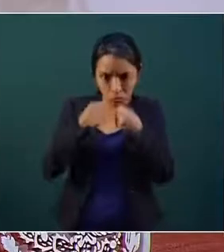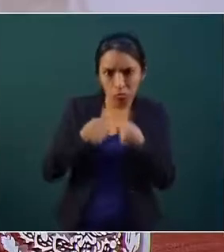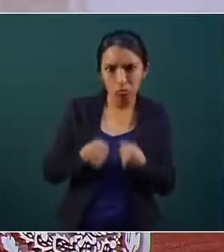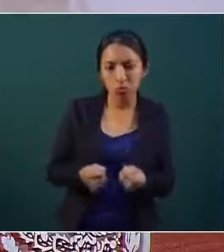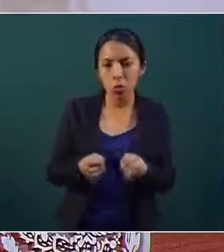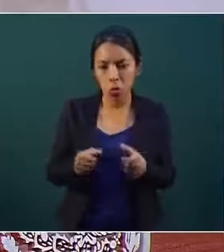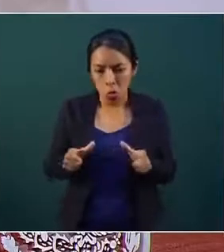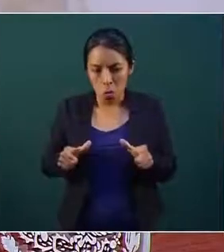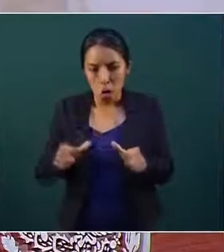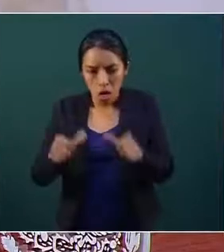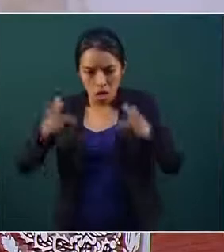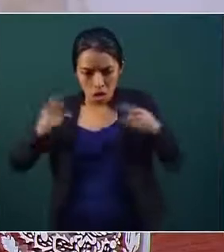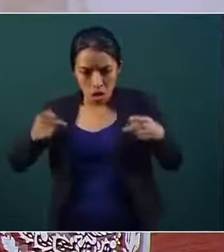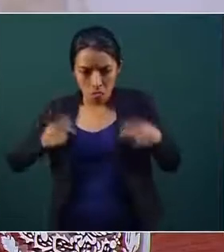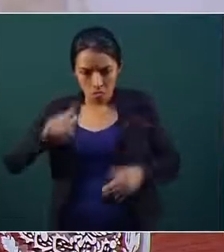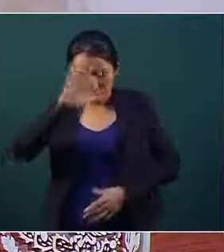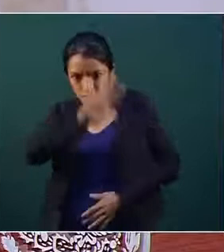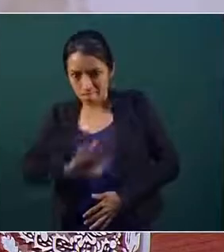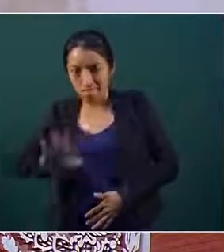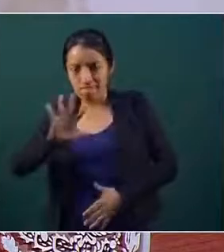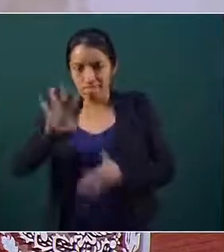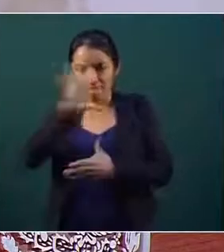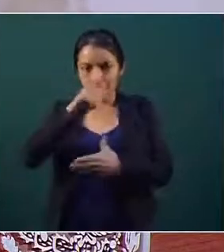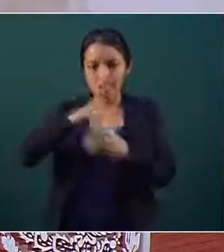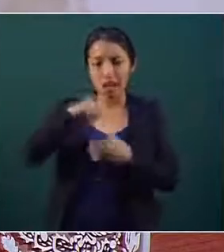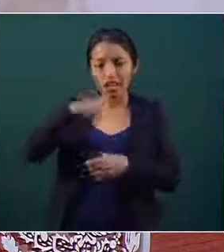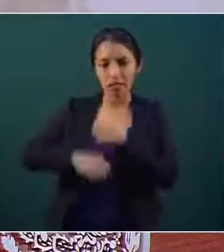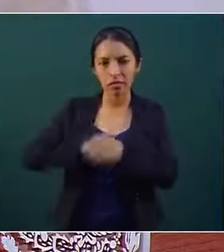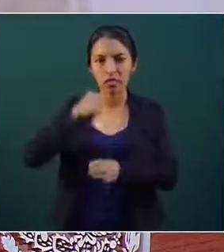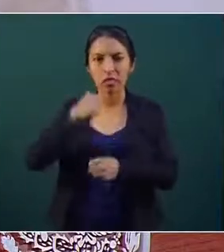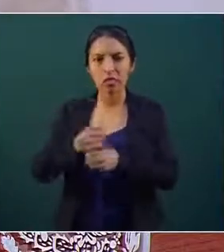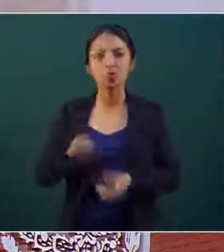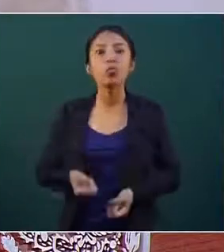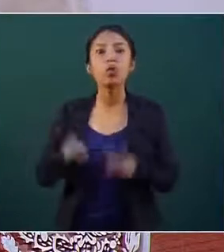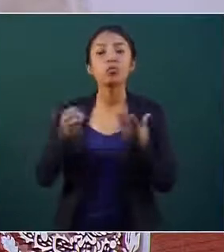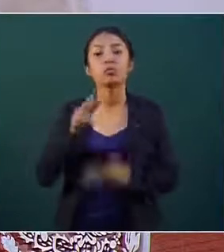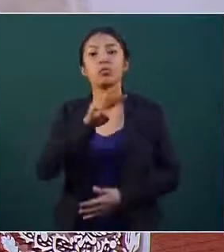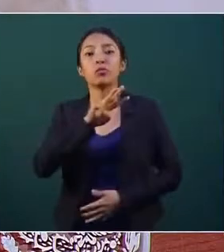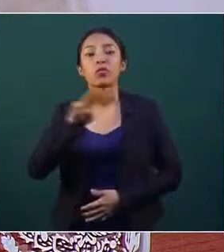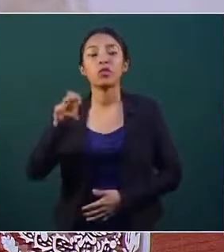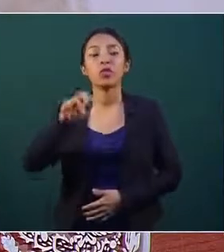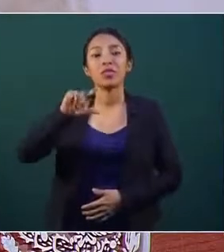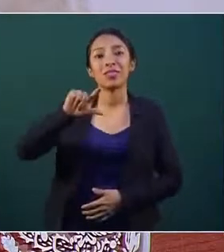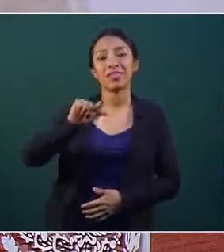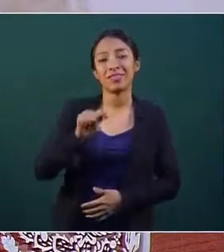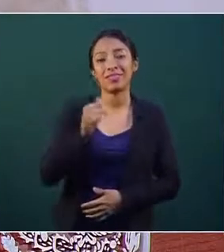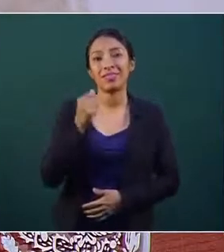se refiere a este año, han recibido